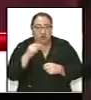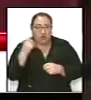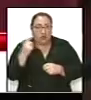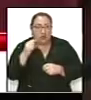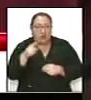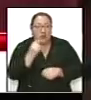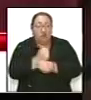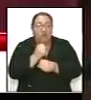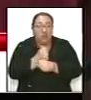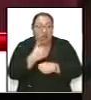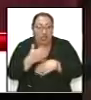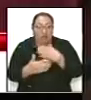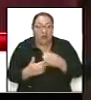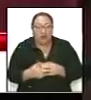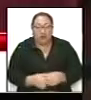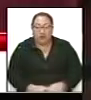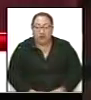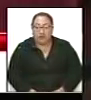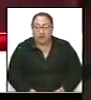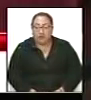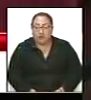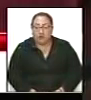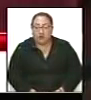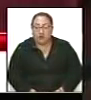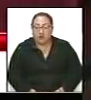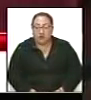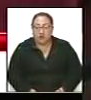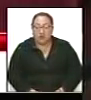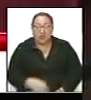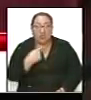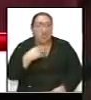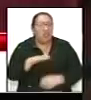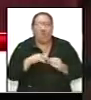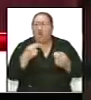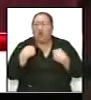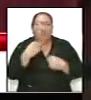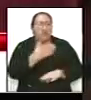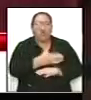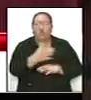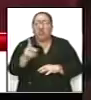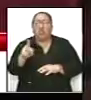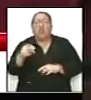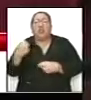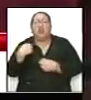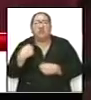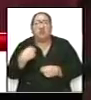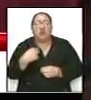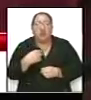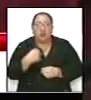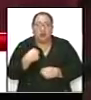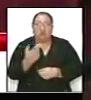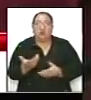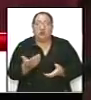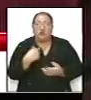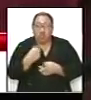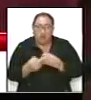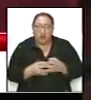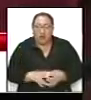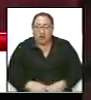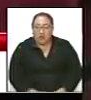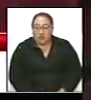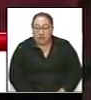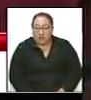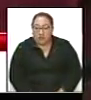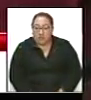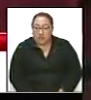por funcionamiento, han decidido sumarle todas las dotaciones y nosotros lo hicimos notar.